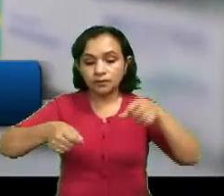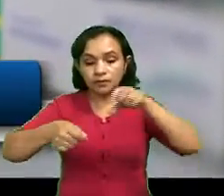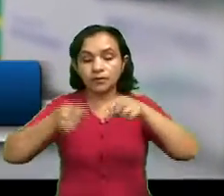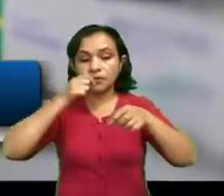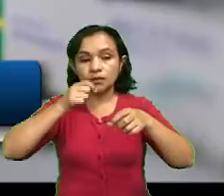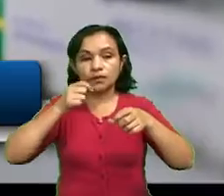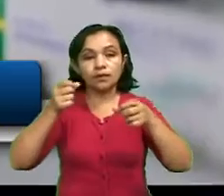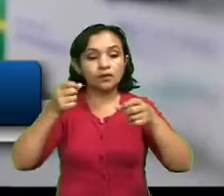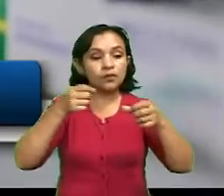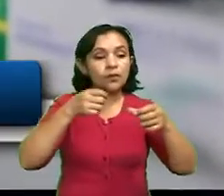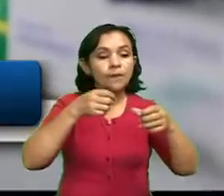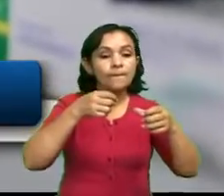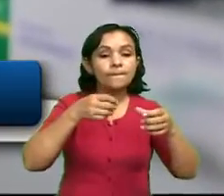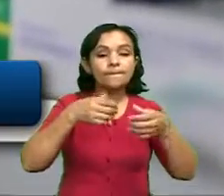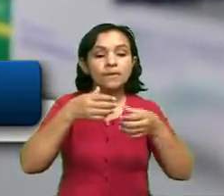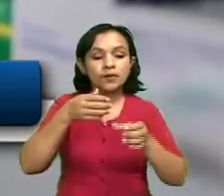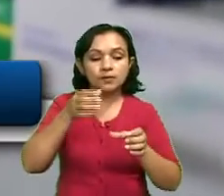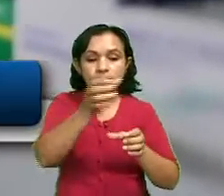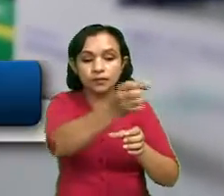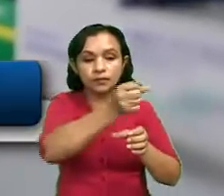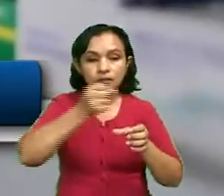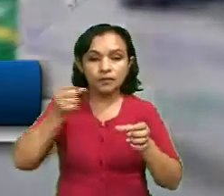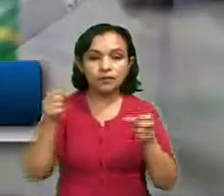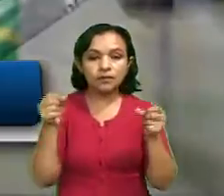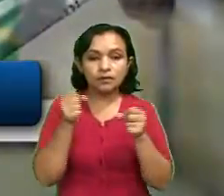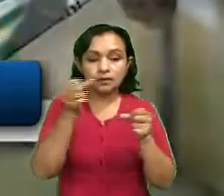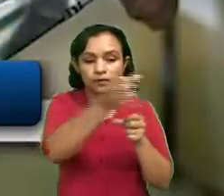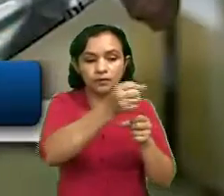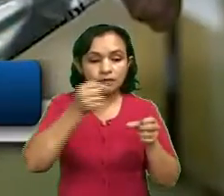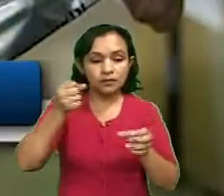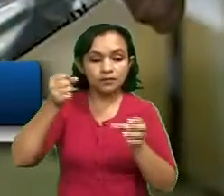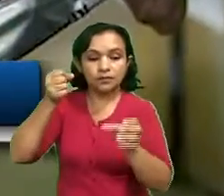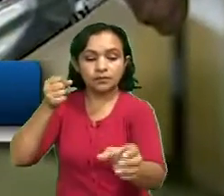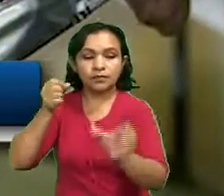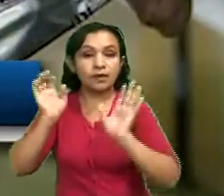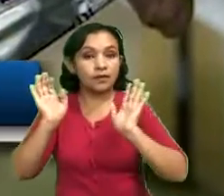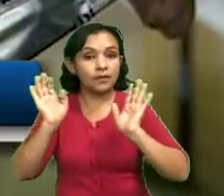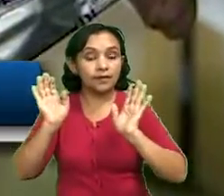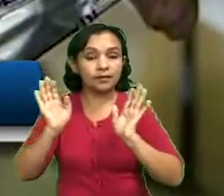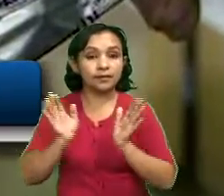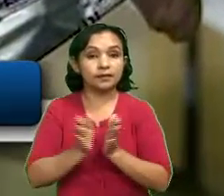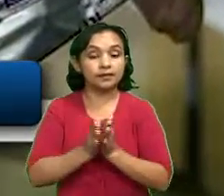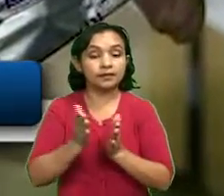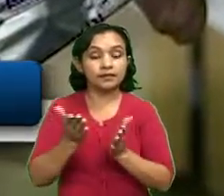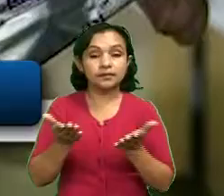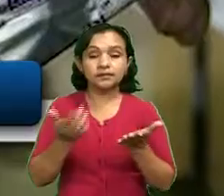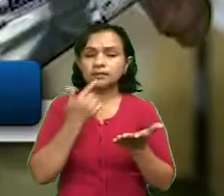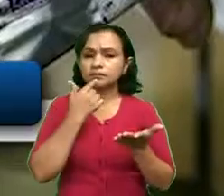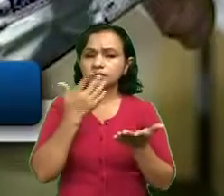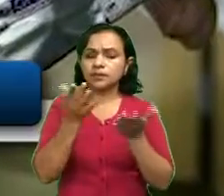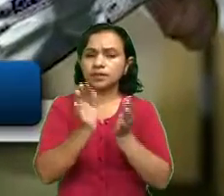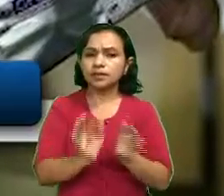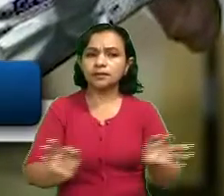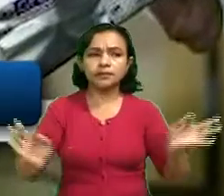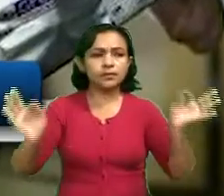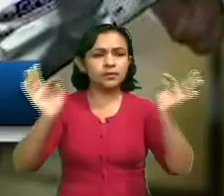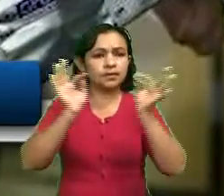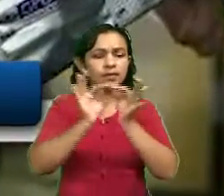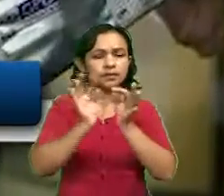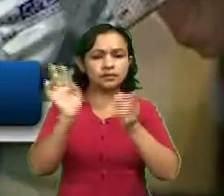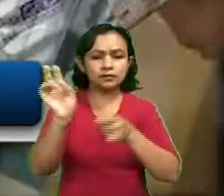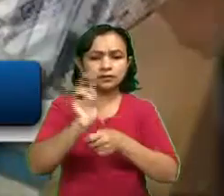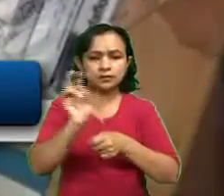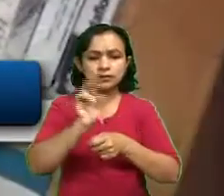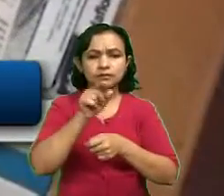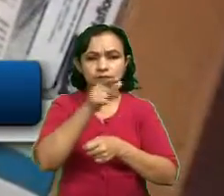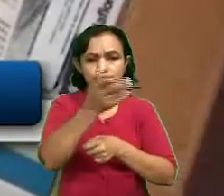de temperatura, de que esté expuesto a otras cosas y se vaya más bien a contaminar el producto. Licenciada, ¿por qué es importante esa supervisión